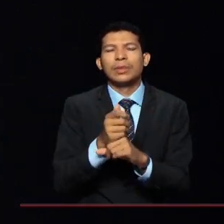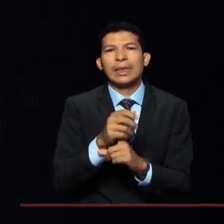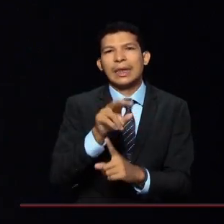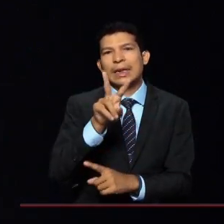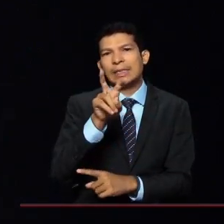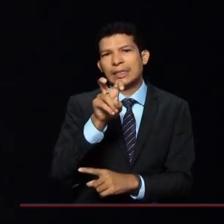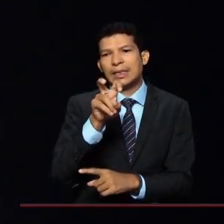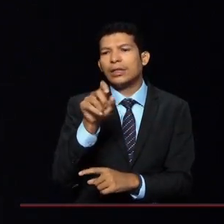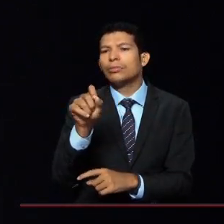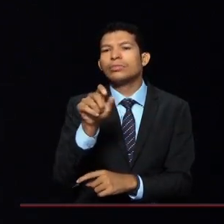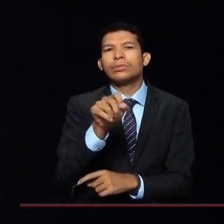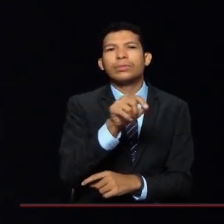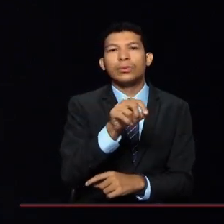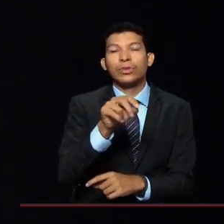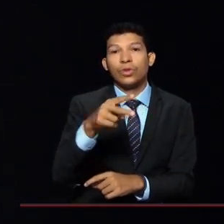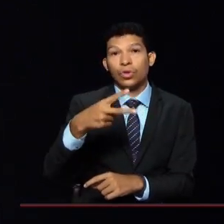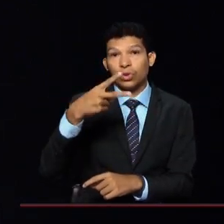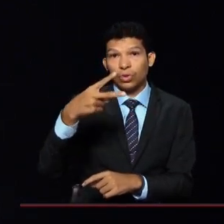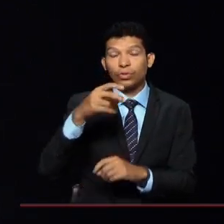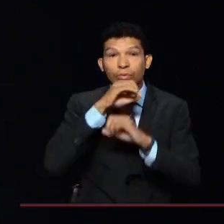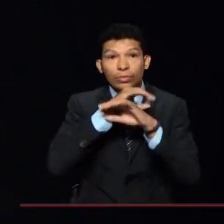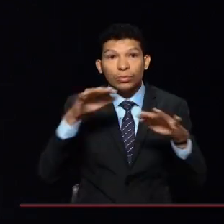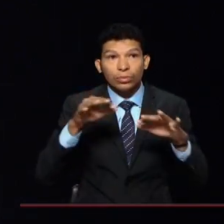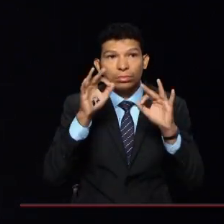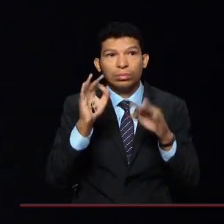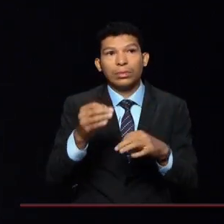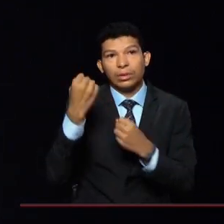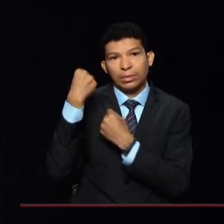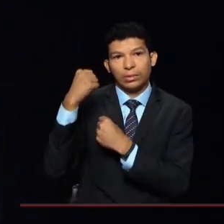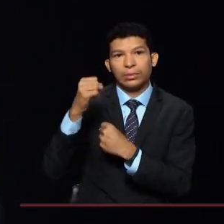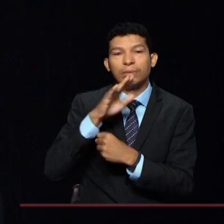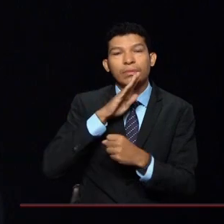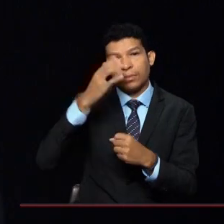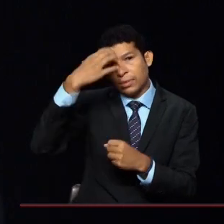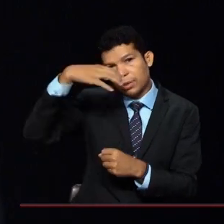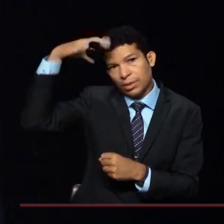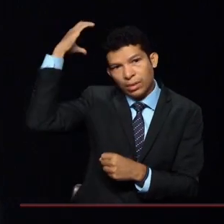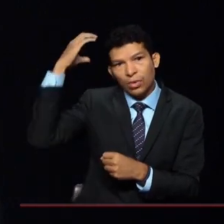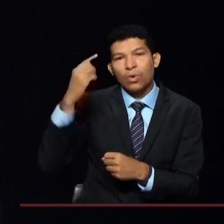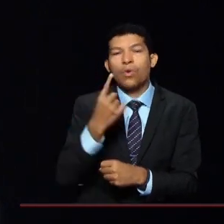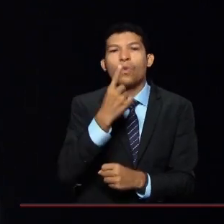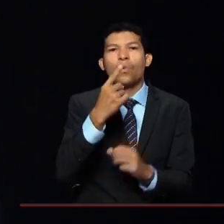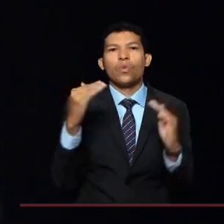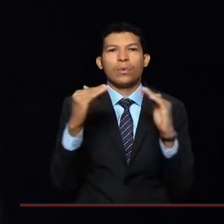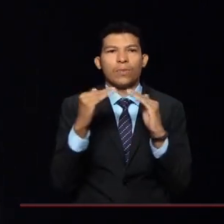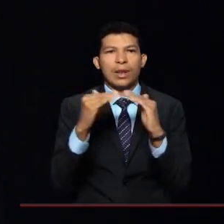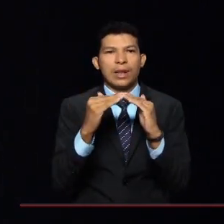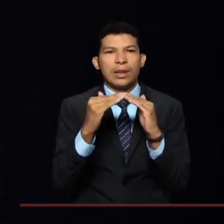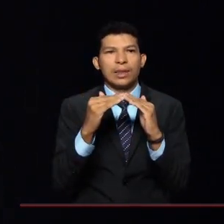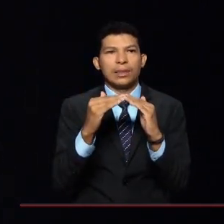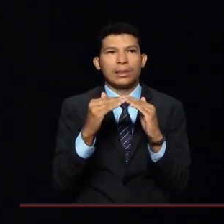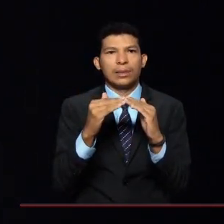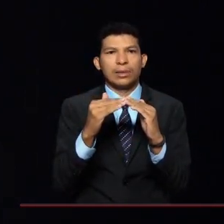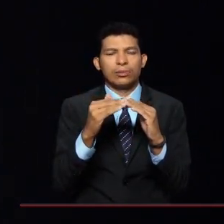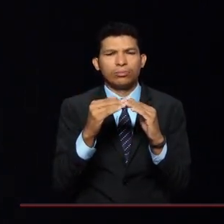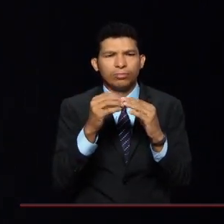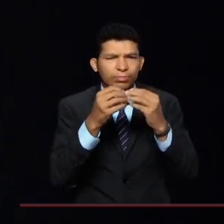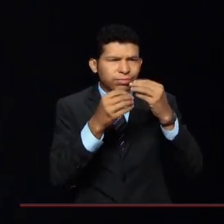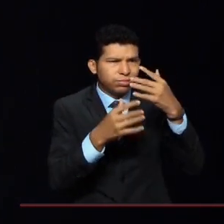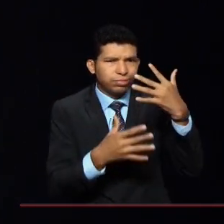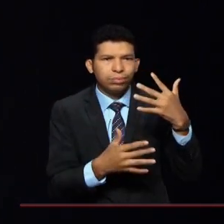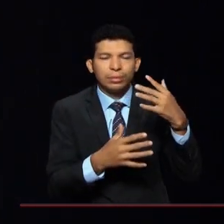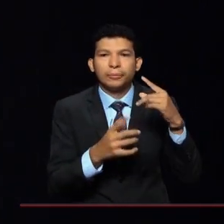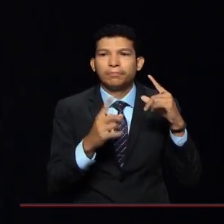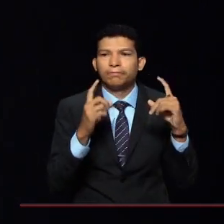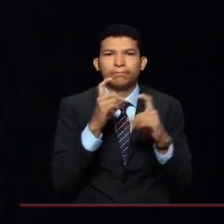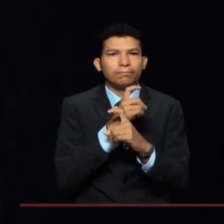última semana, solamente 2 de las que fueron publicadas daban como ganador a Eder y uno empatado. El resto fracasan en el